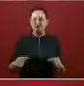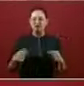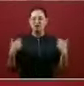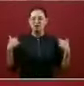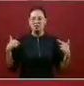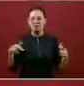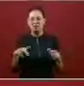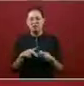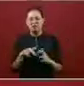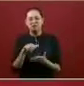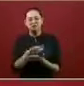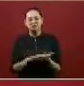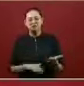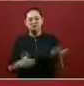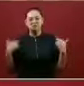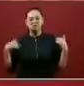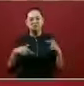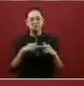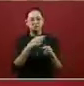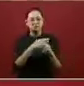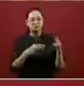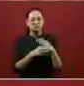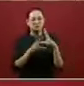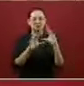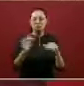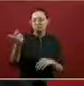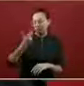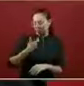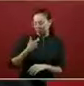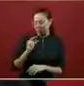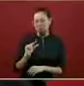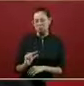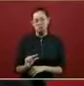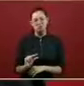de asignatura gana muy poco.